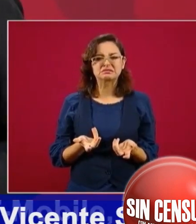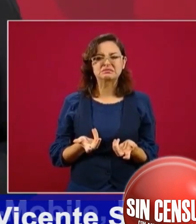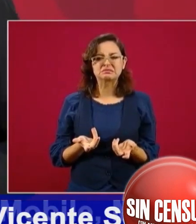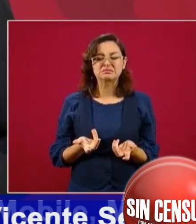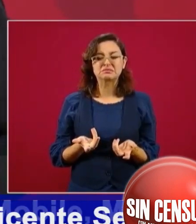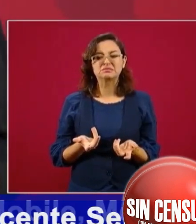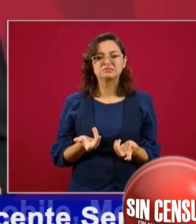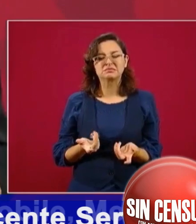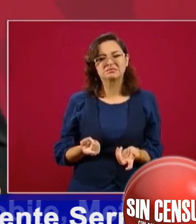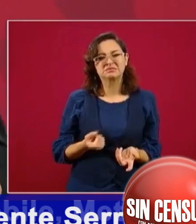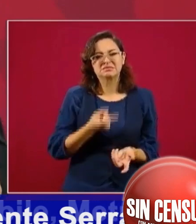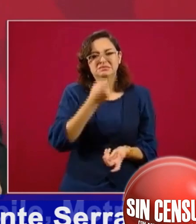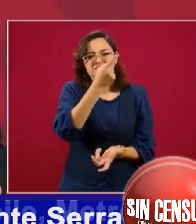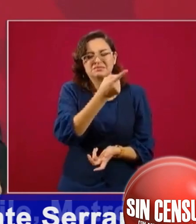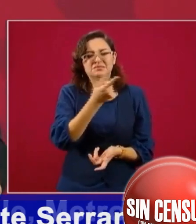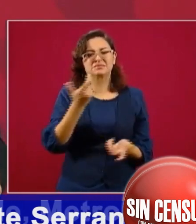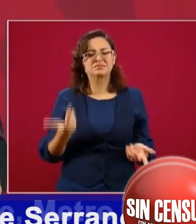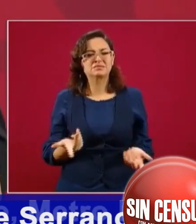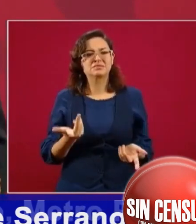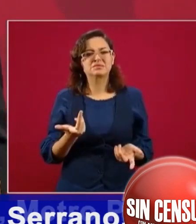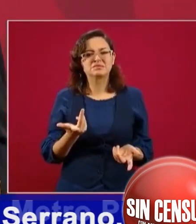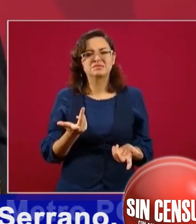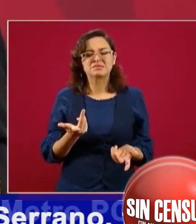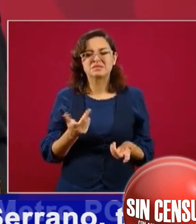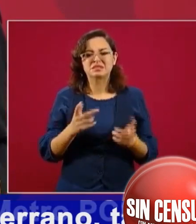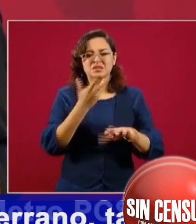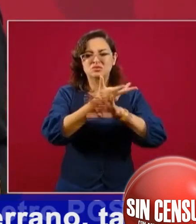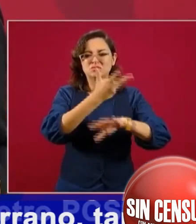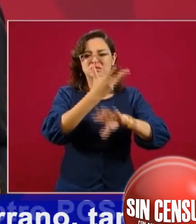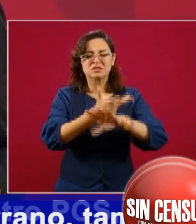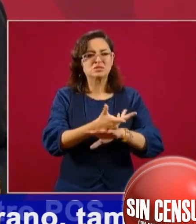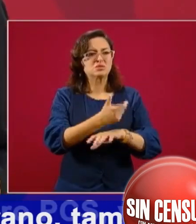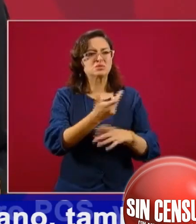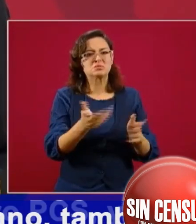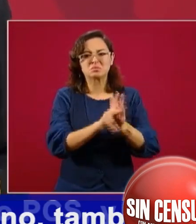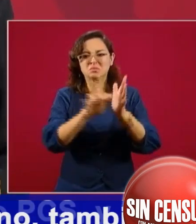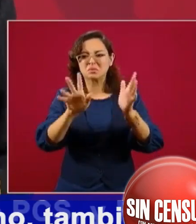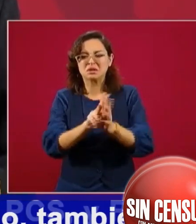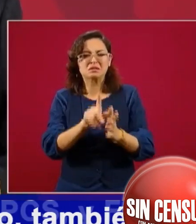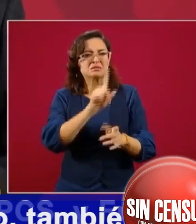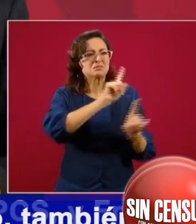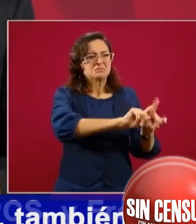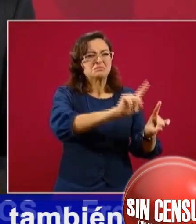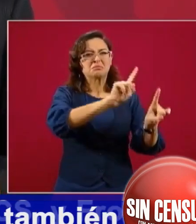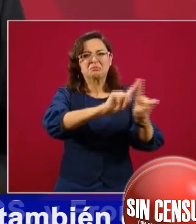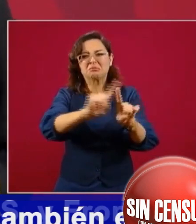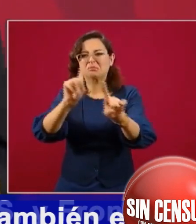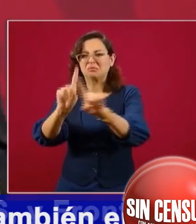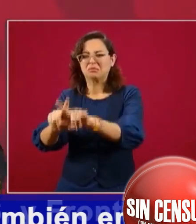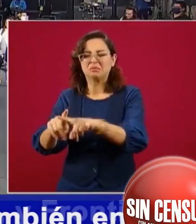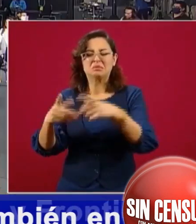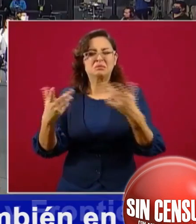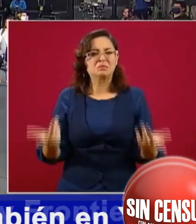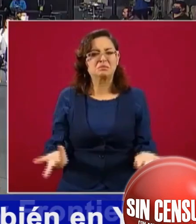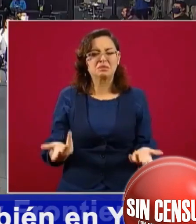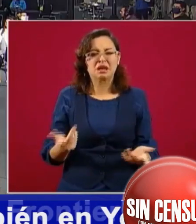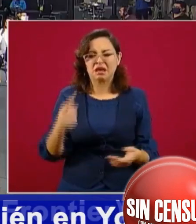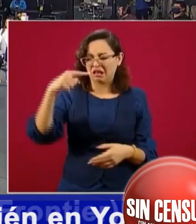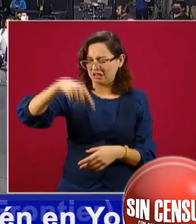El New York Times, el Washington Post, el Financial Times, El